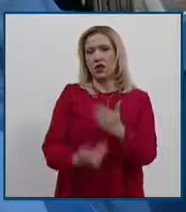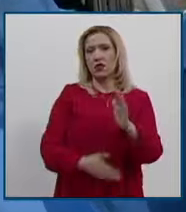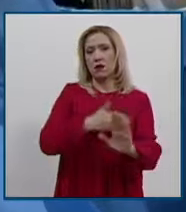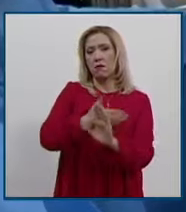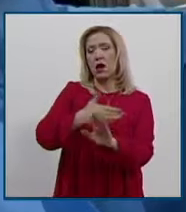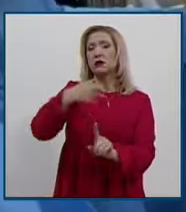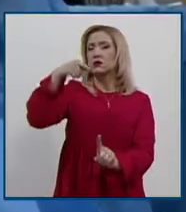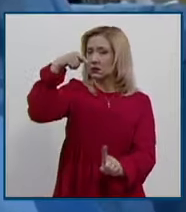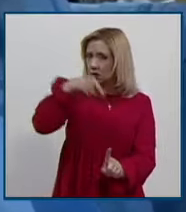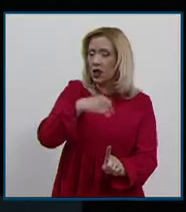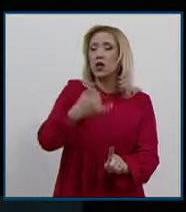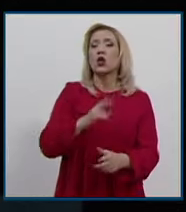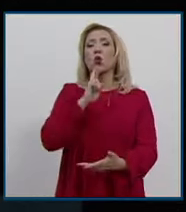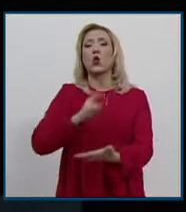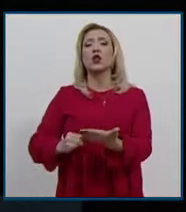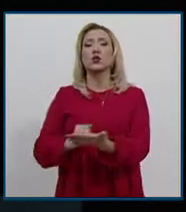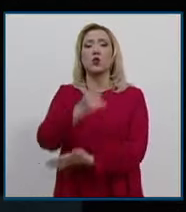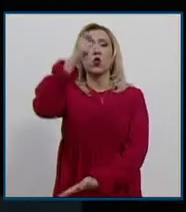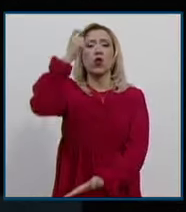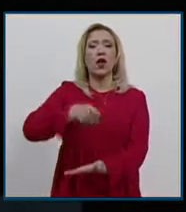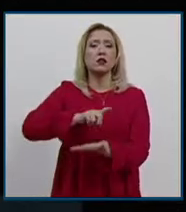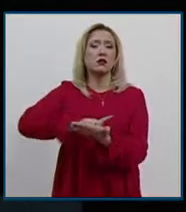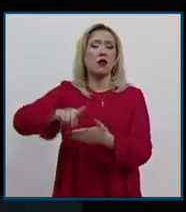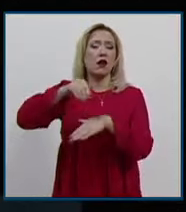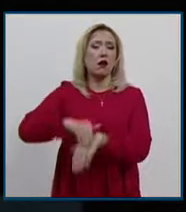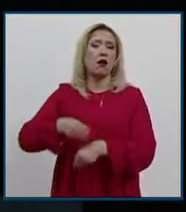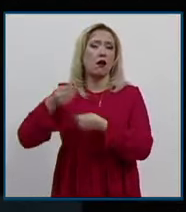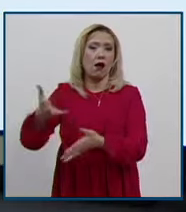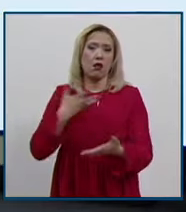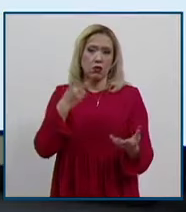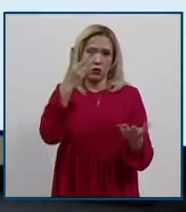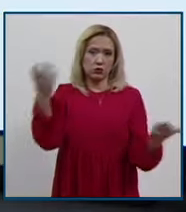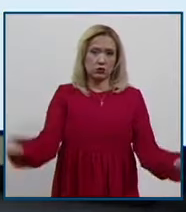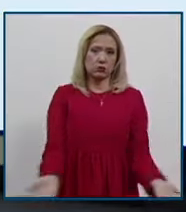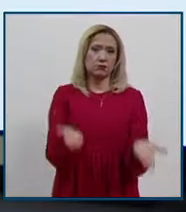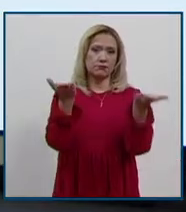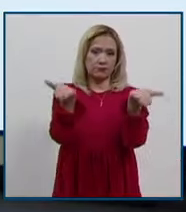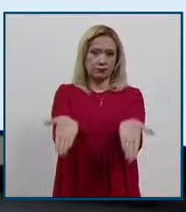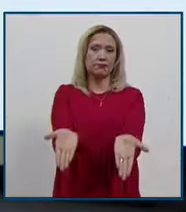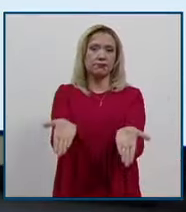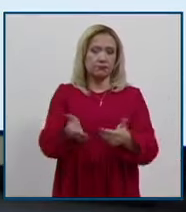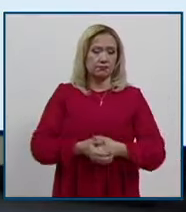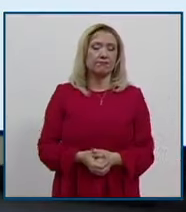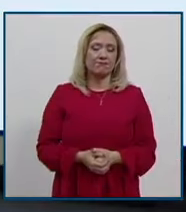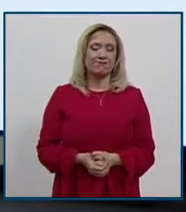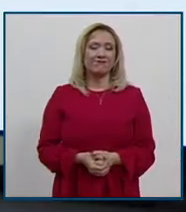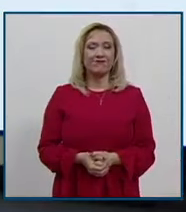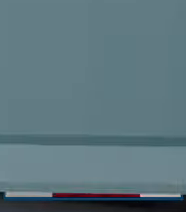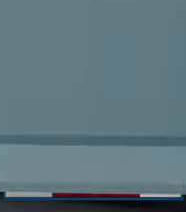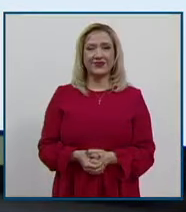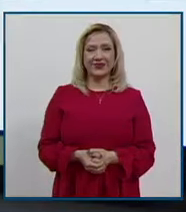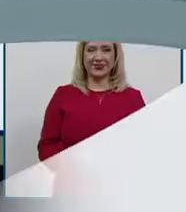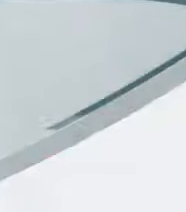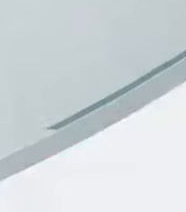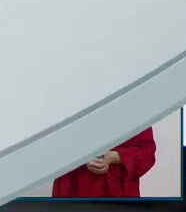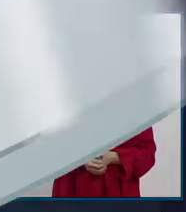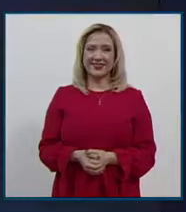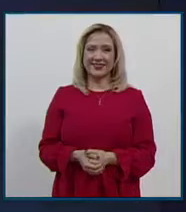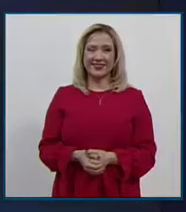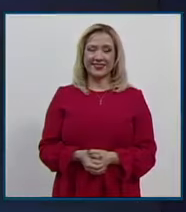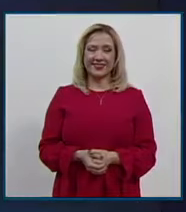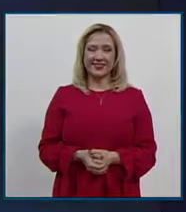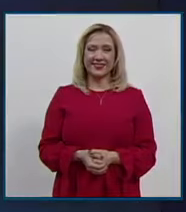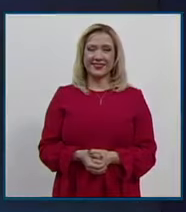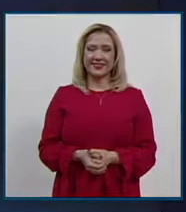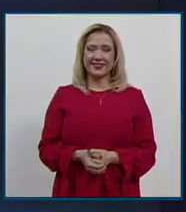jurisprudencia que se encuentre vigente para el canal del poder judicial de la federación Mario López Peña